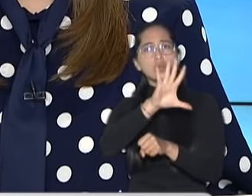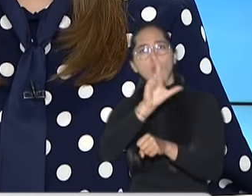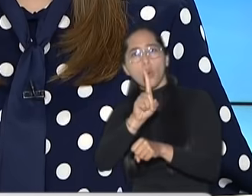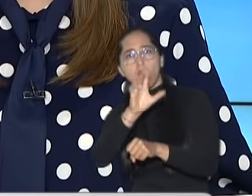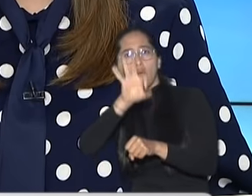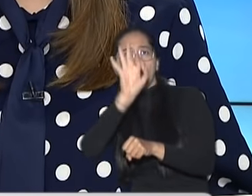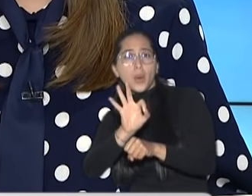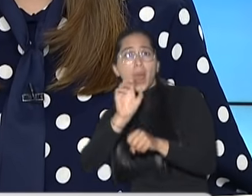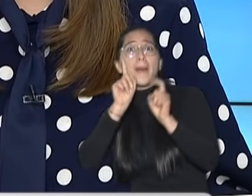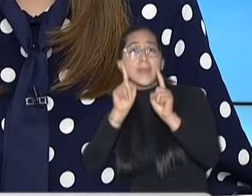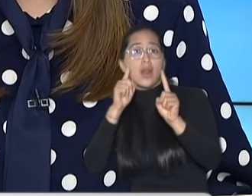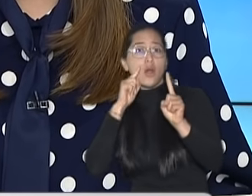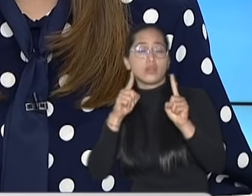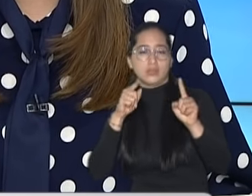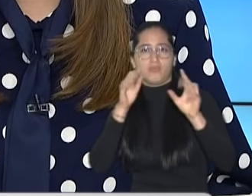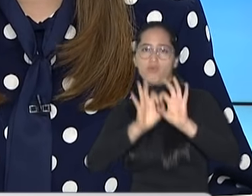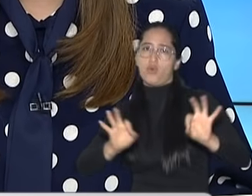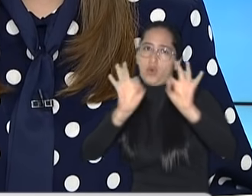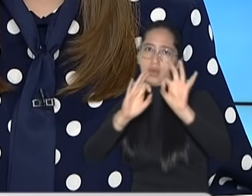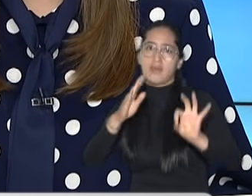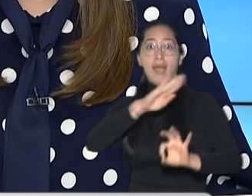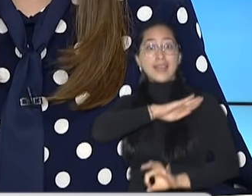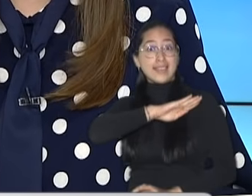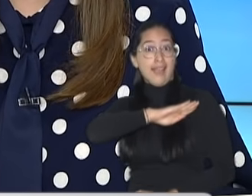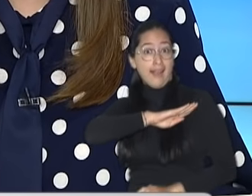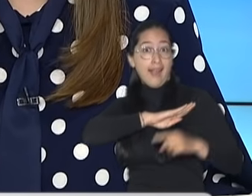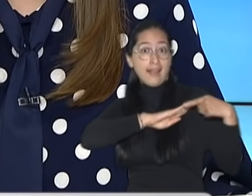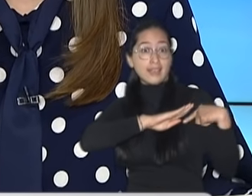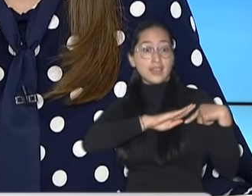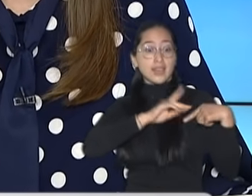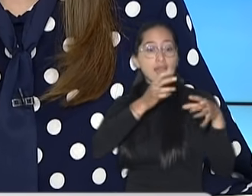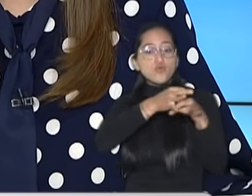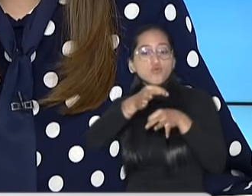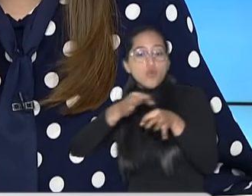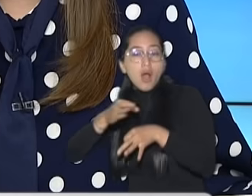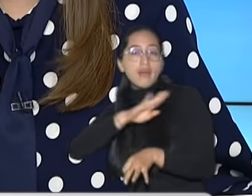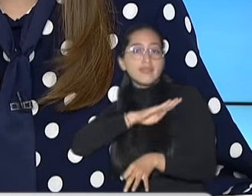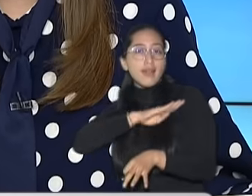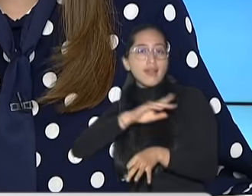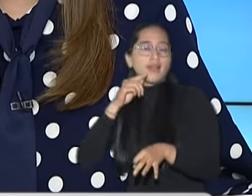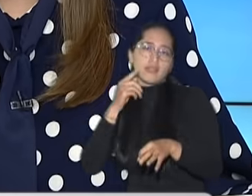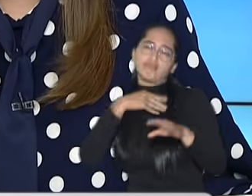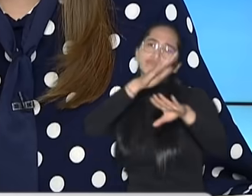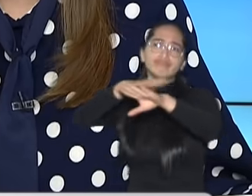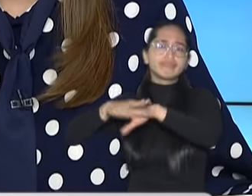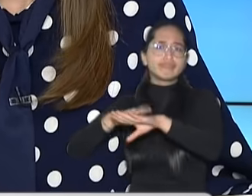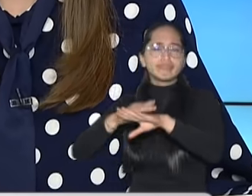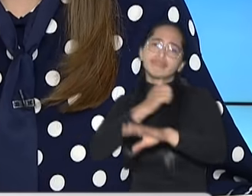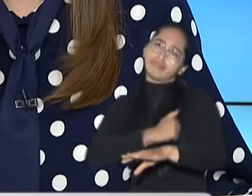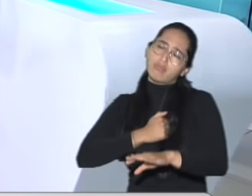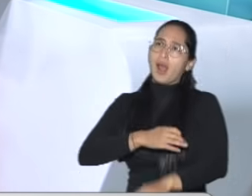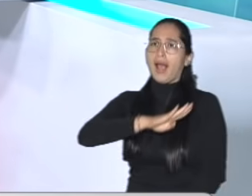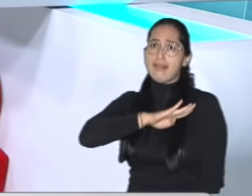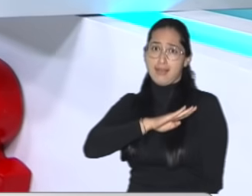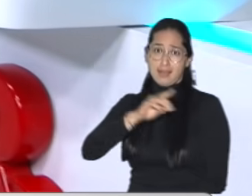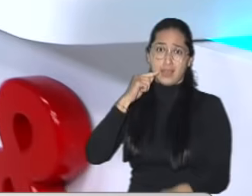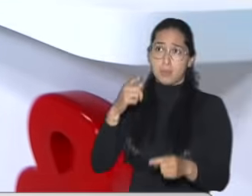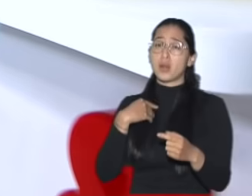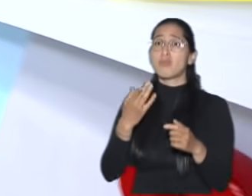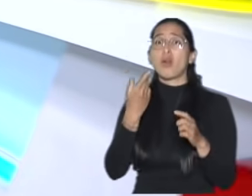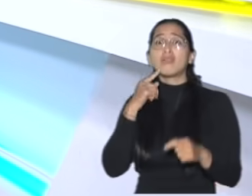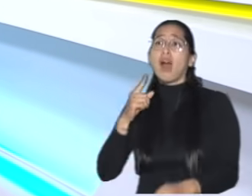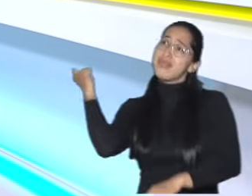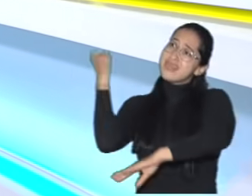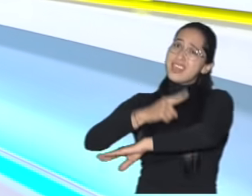alcaldes del departamento no declarar días cívicos en las fechas del carnaval para evitar que se disparen los contagios. Jorge Castro nos tiene los